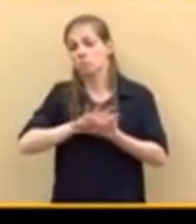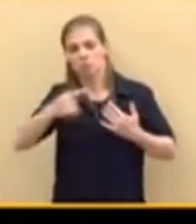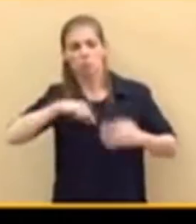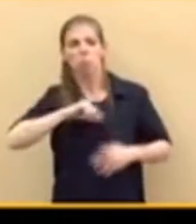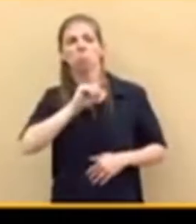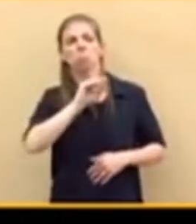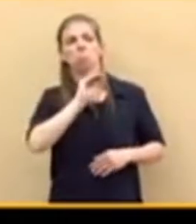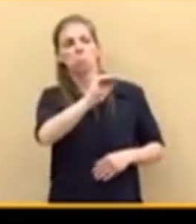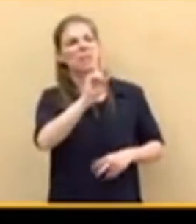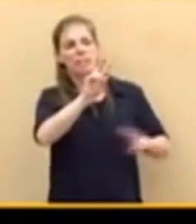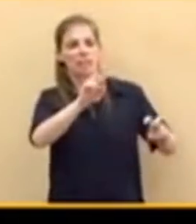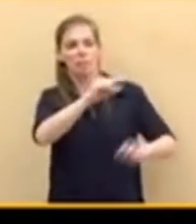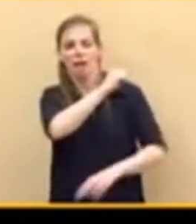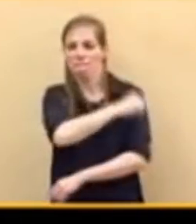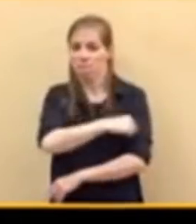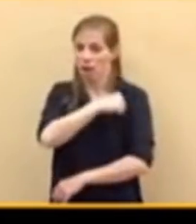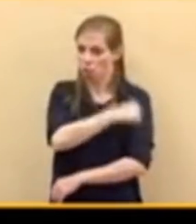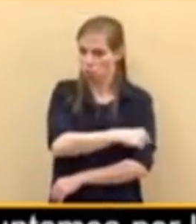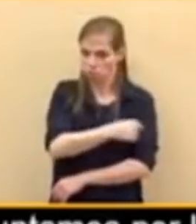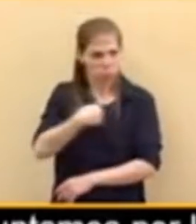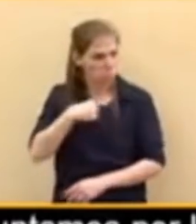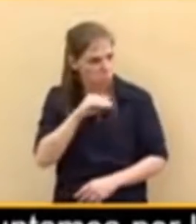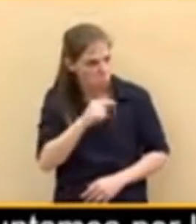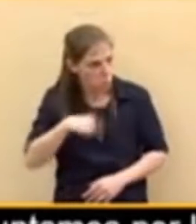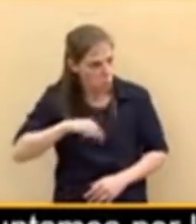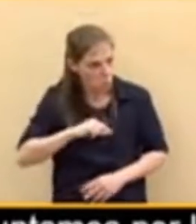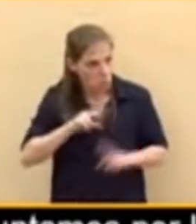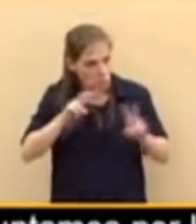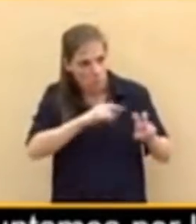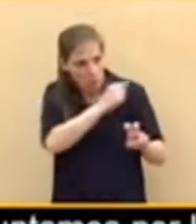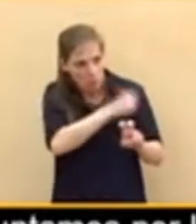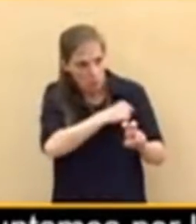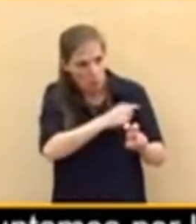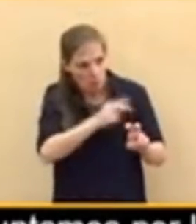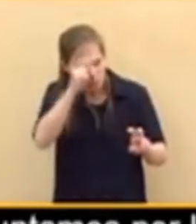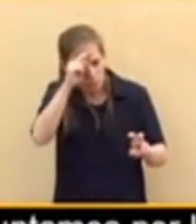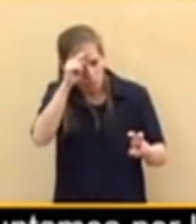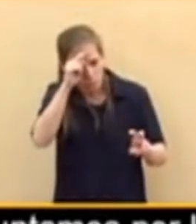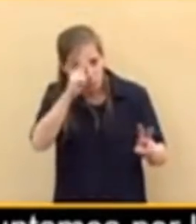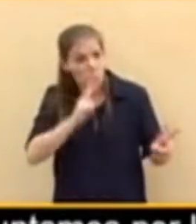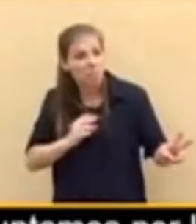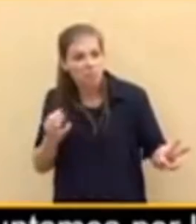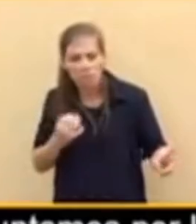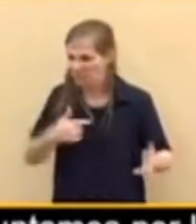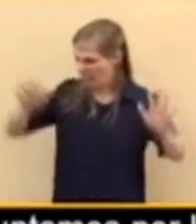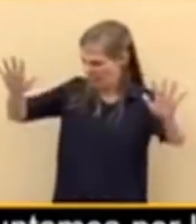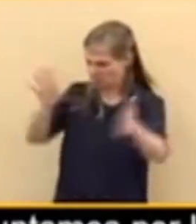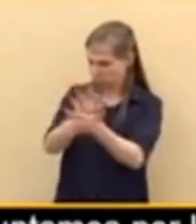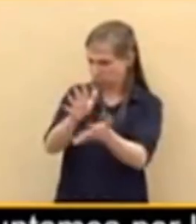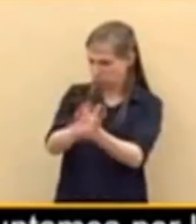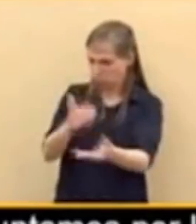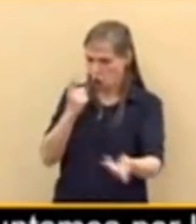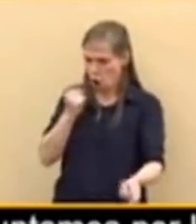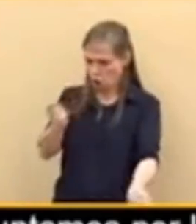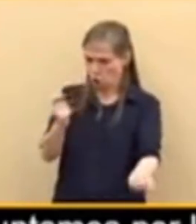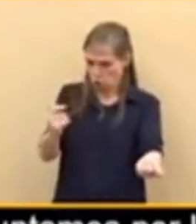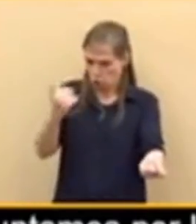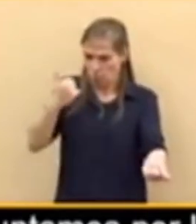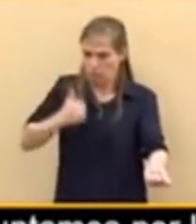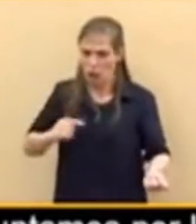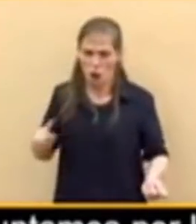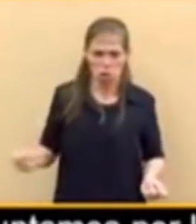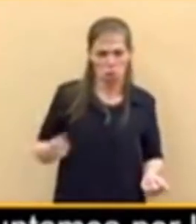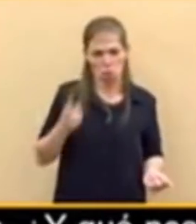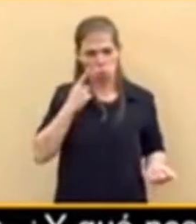controlado. Tenemos todo controlado. Somos el país europeo que mejor controla las vacunas. Fue decir eso y